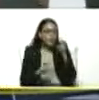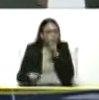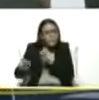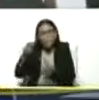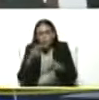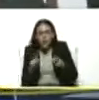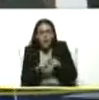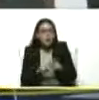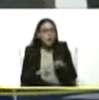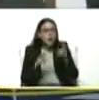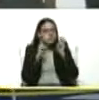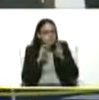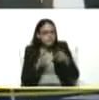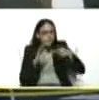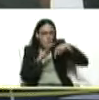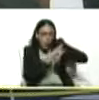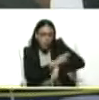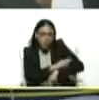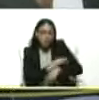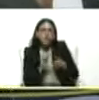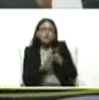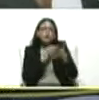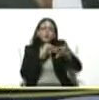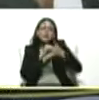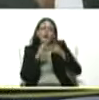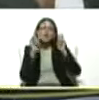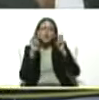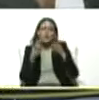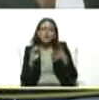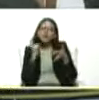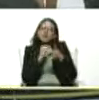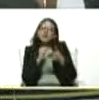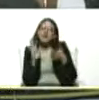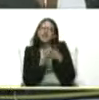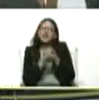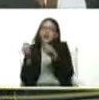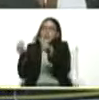tres nuevas tecnologías al país. Una tecnología que tiene que ver con el uso de